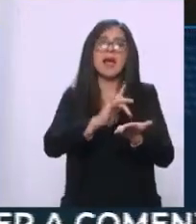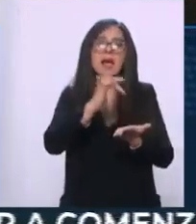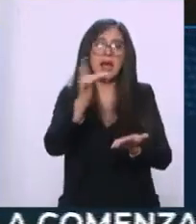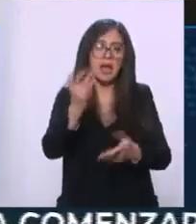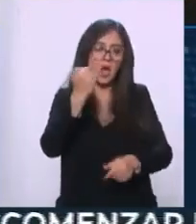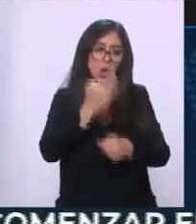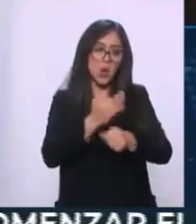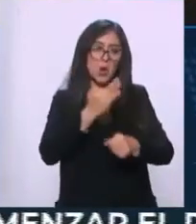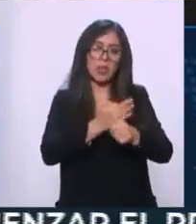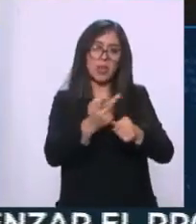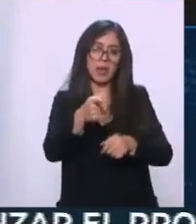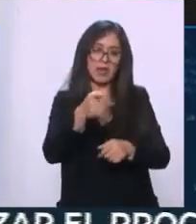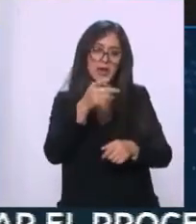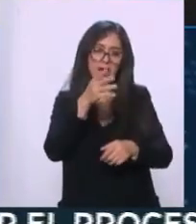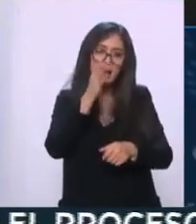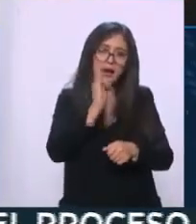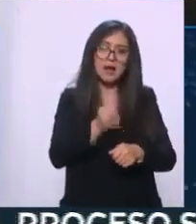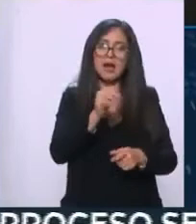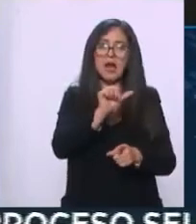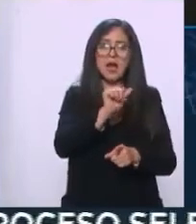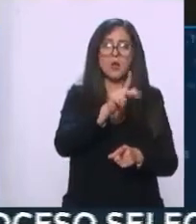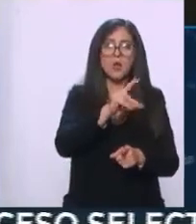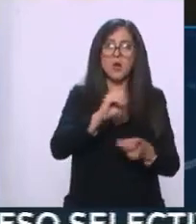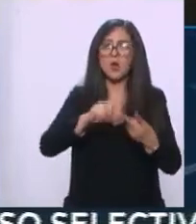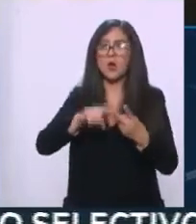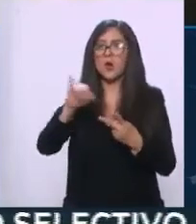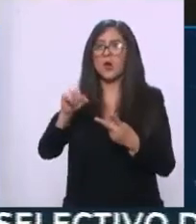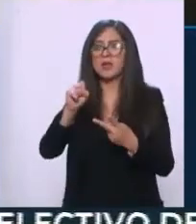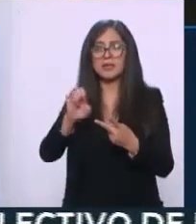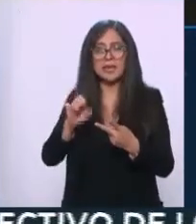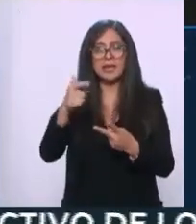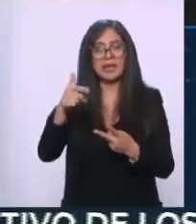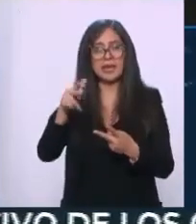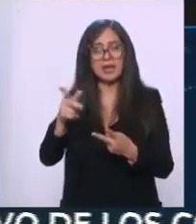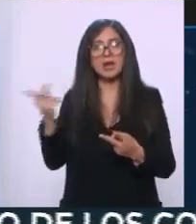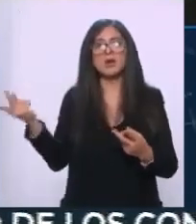hayan estado con nosotros, Arturo Cano, José Gil Olmos.